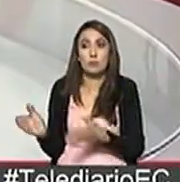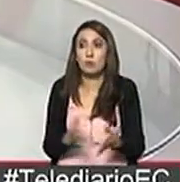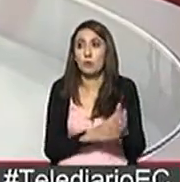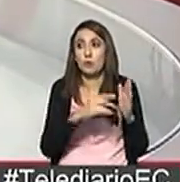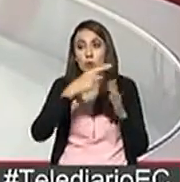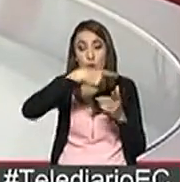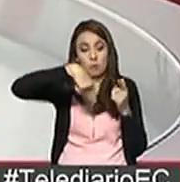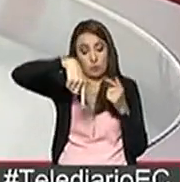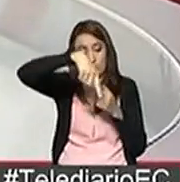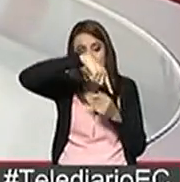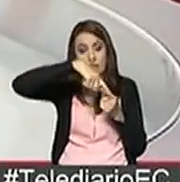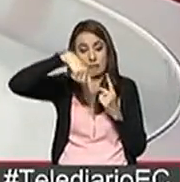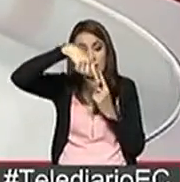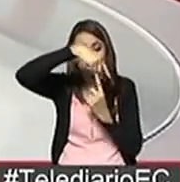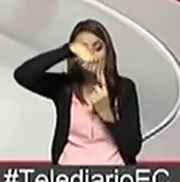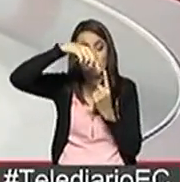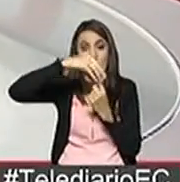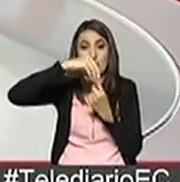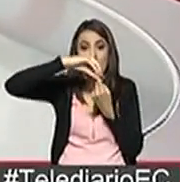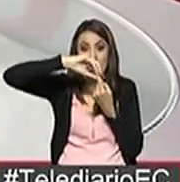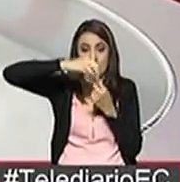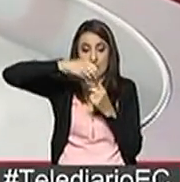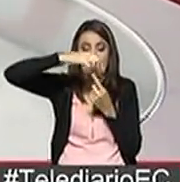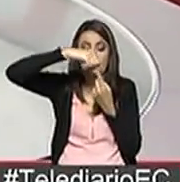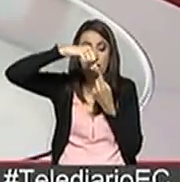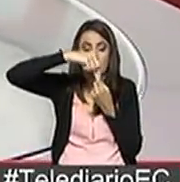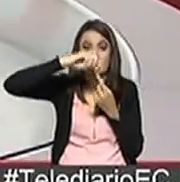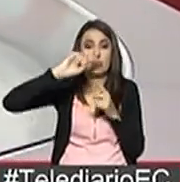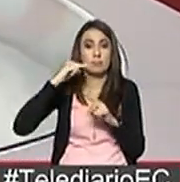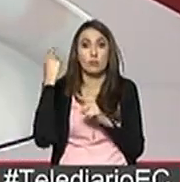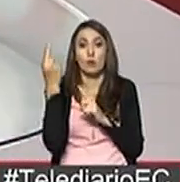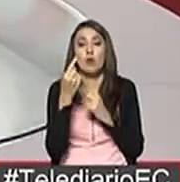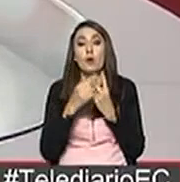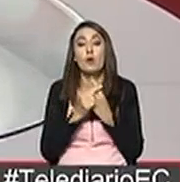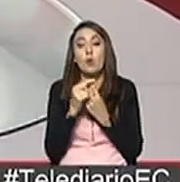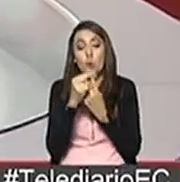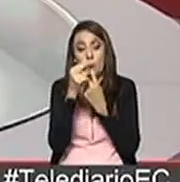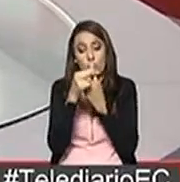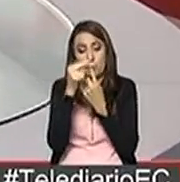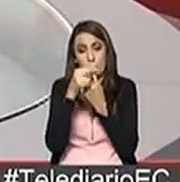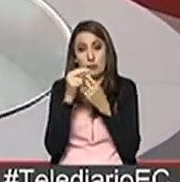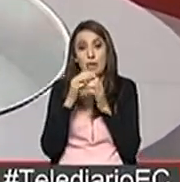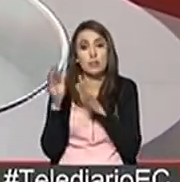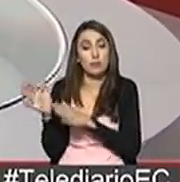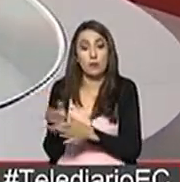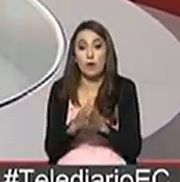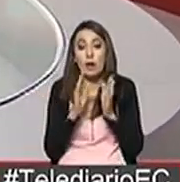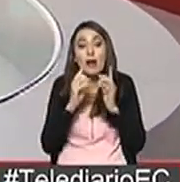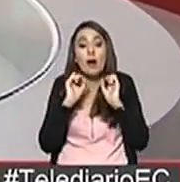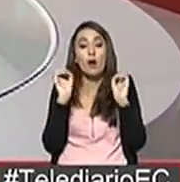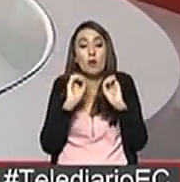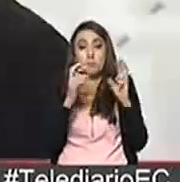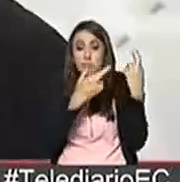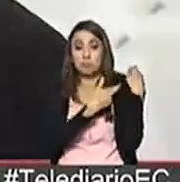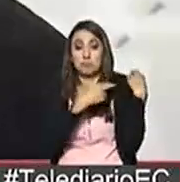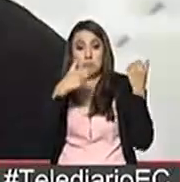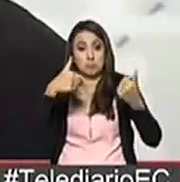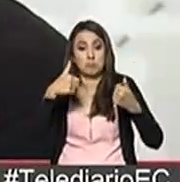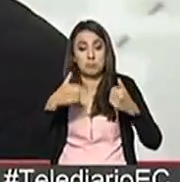etiqueta fiscal. Así es. Entonces, nosotros también lo veíamos como una desventaja competitiva. sea, porque a la